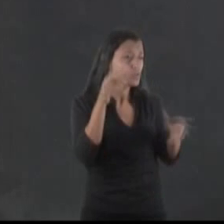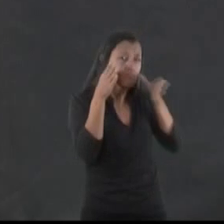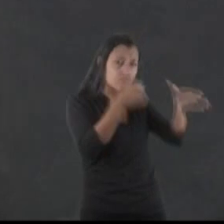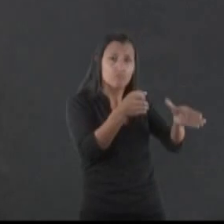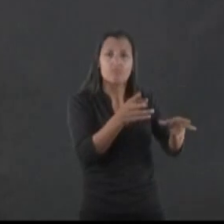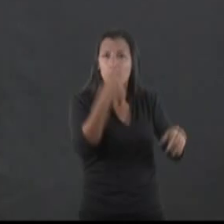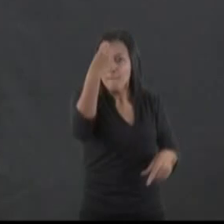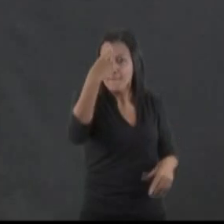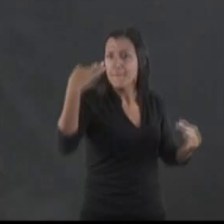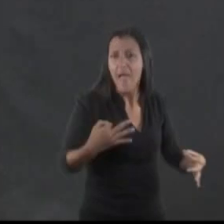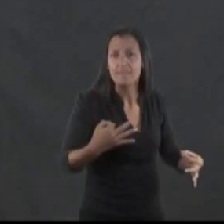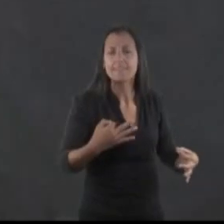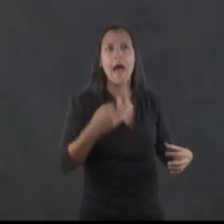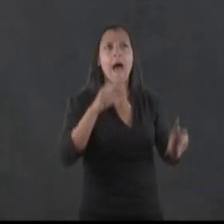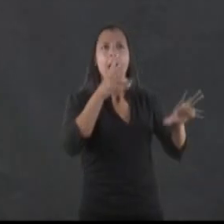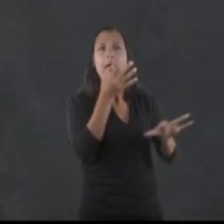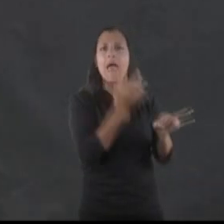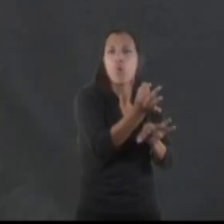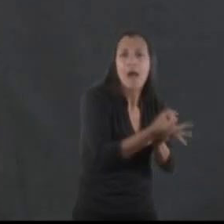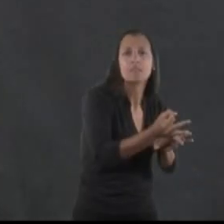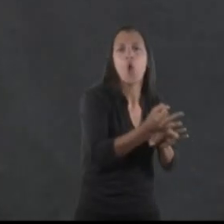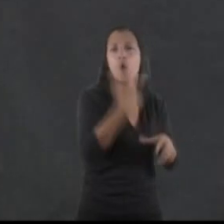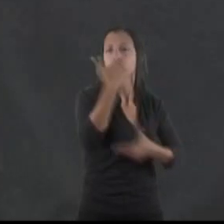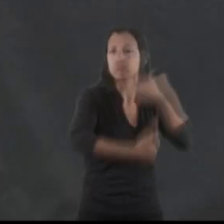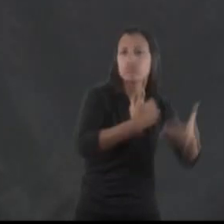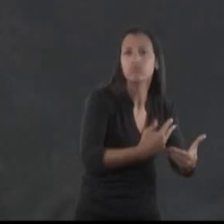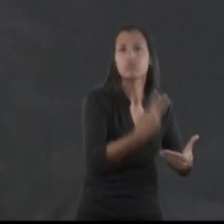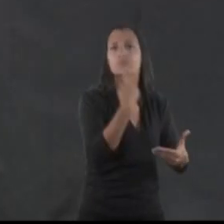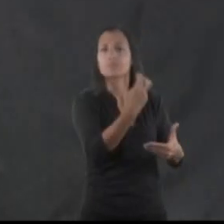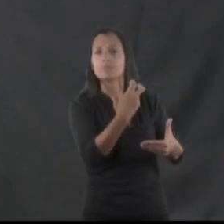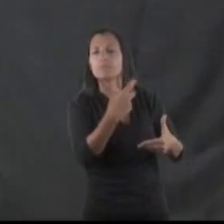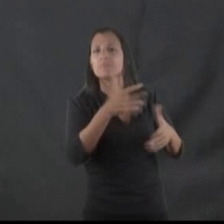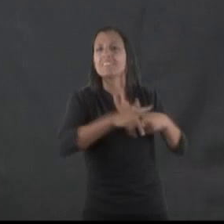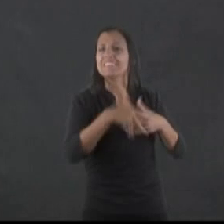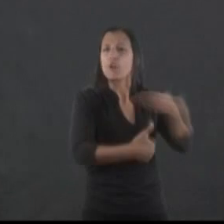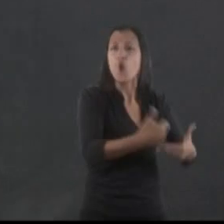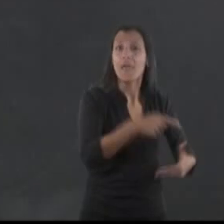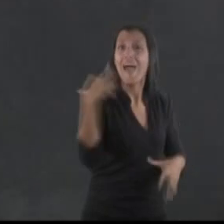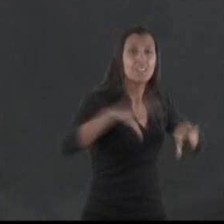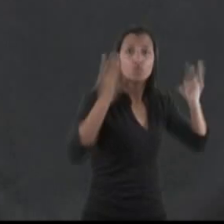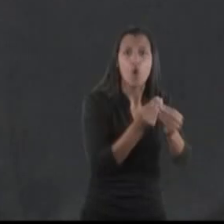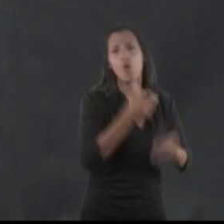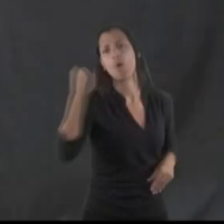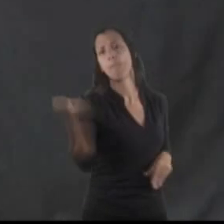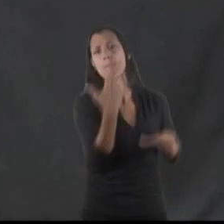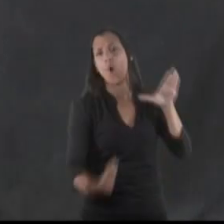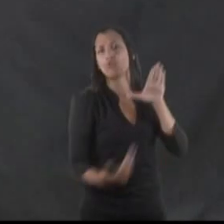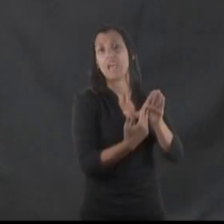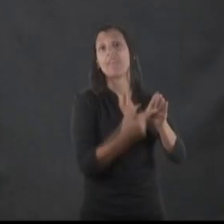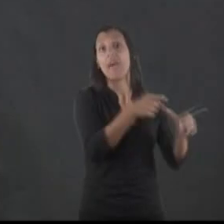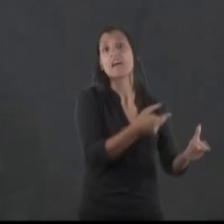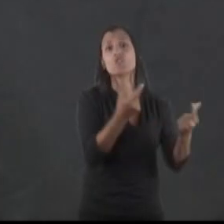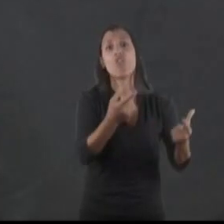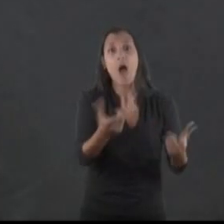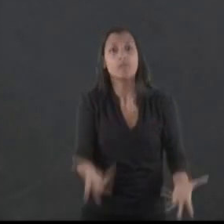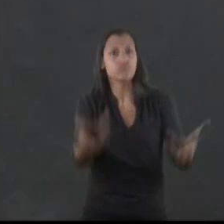educación, el desarrollo del conocimiento, de la ciencia y de la tecnología son centrales para que el desarrollo